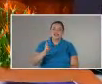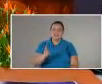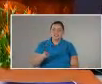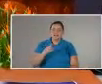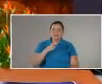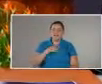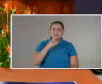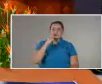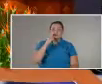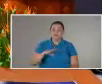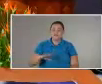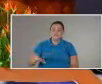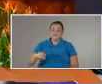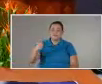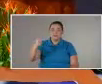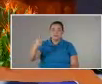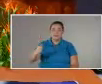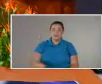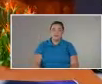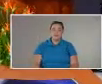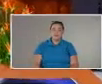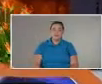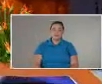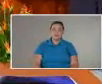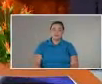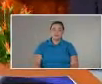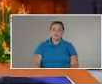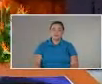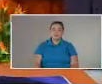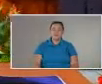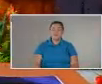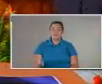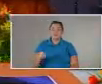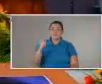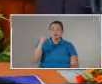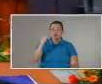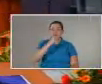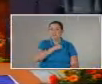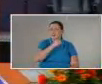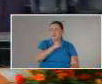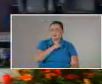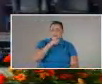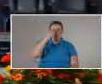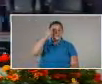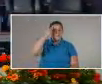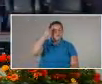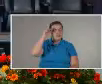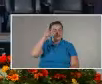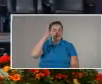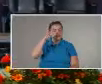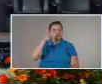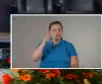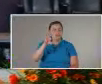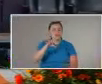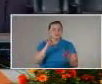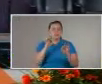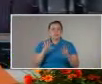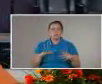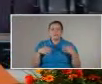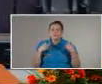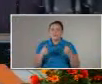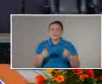Sí, pero ya mero se casa. Sí, pero no quiere ponerle atención cuando se da. Es algo fuerte. Se enfrenta a un